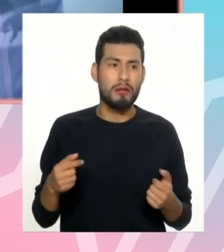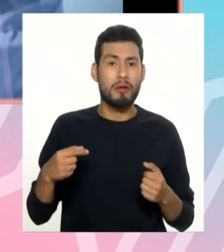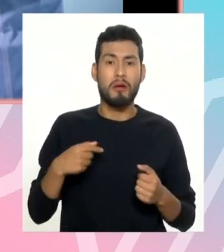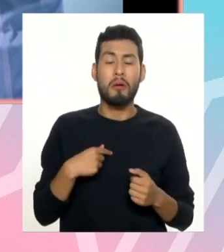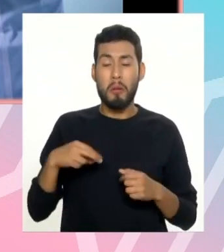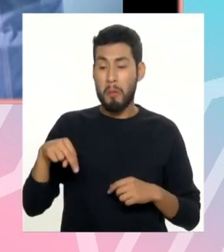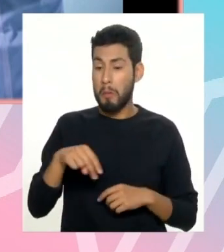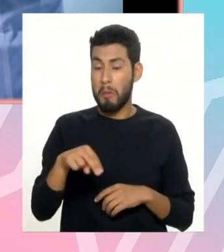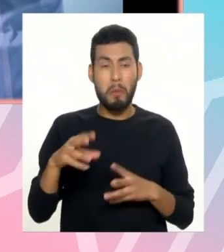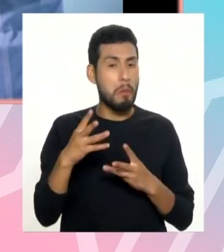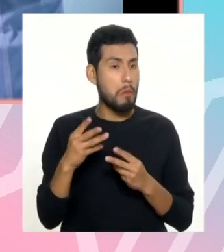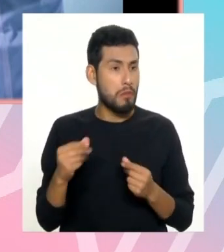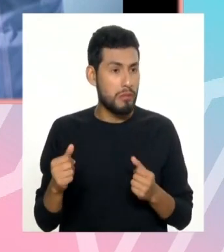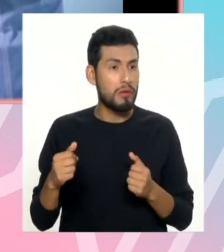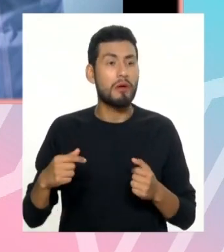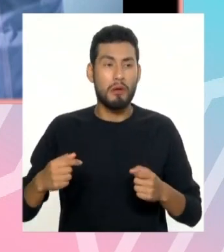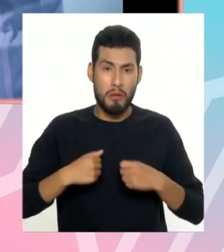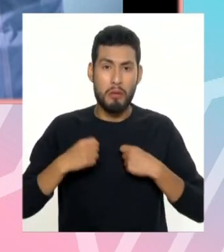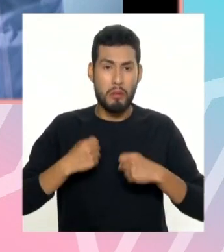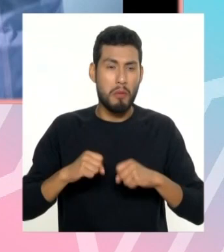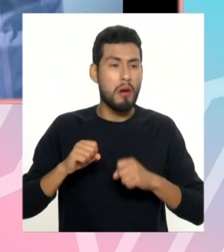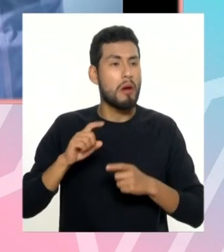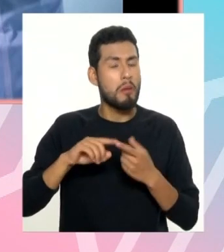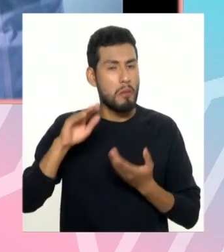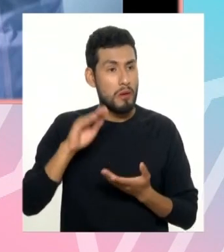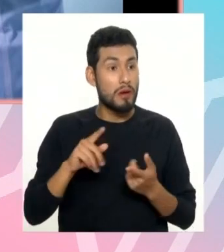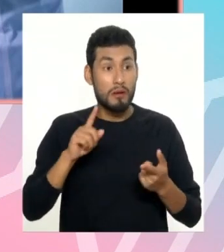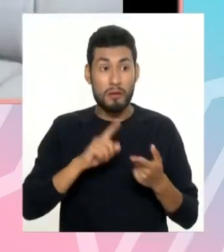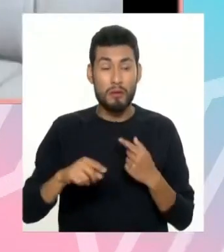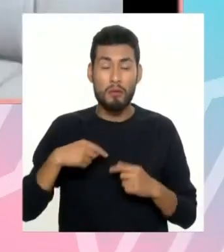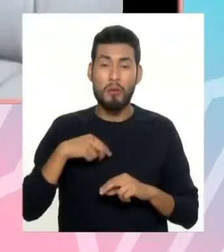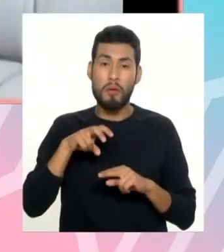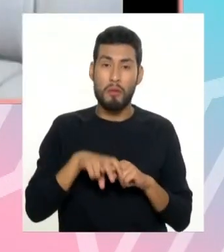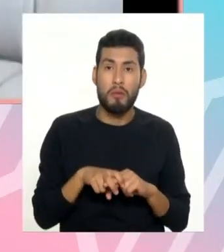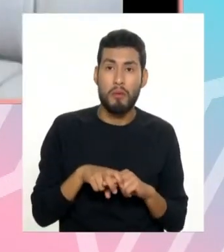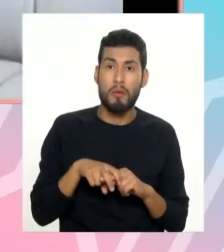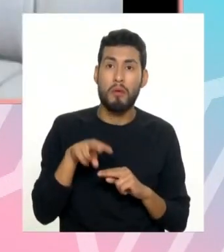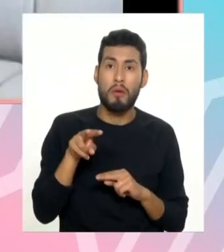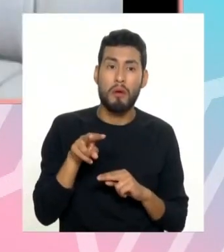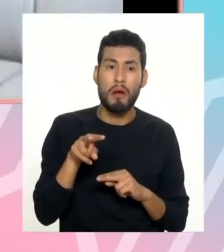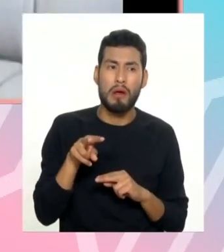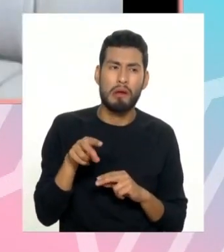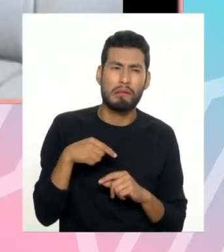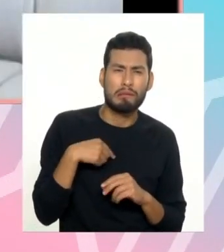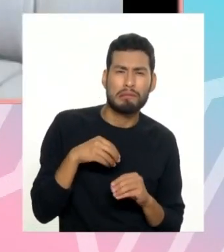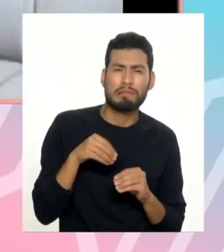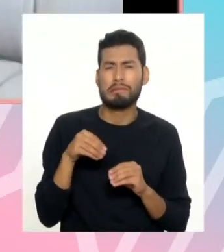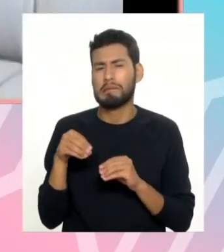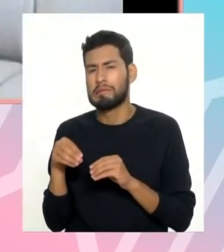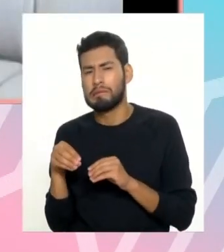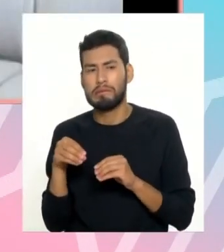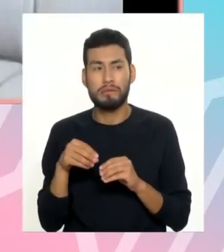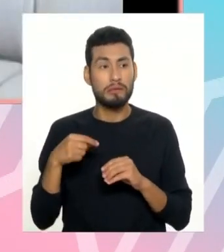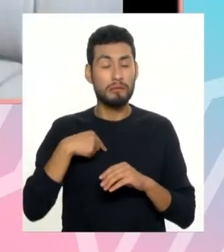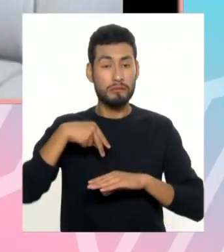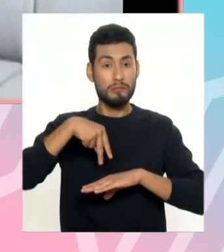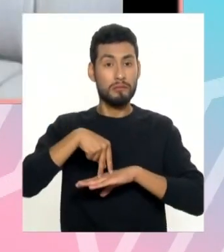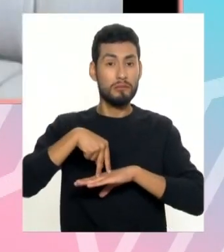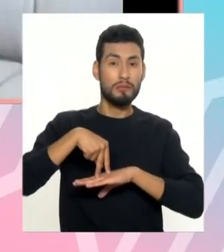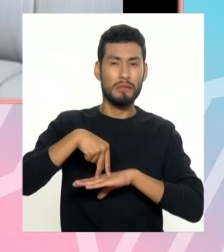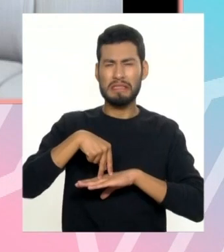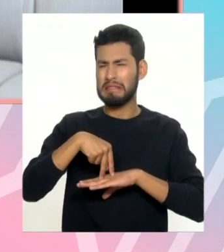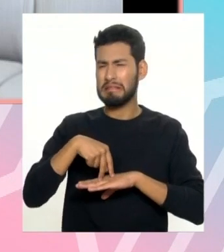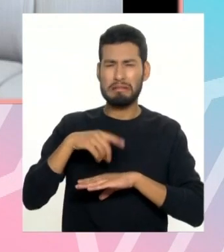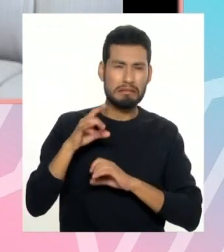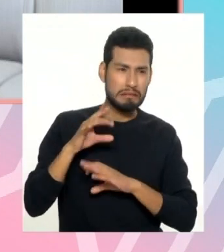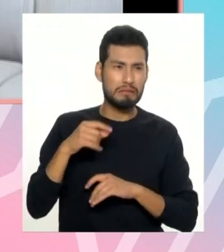nada. Obviamente, hago mucho esfuerzo, me duele. Pero si yo estoy sentado viendo una película, tengo que estar moviéndome. Estoy parado en una cola, no aguanto,